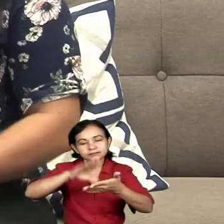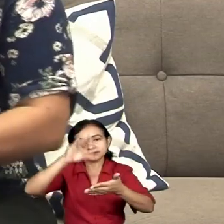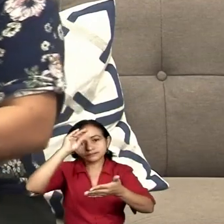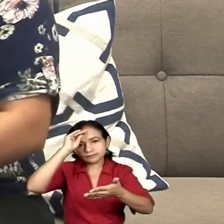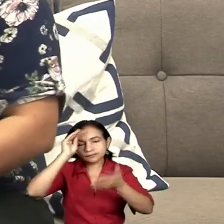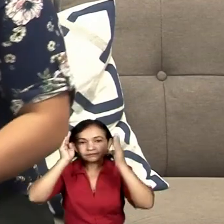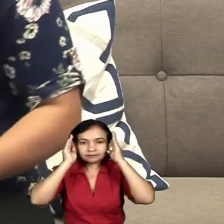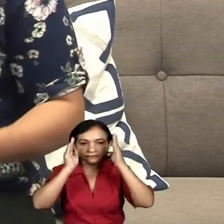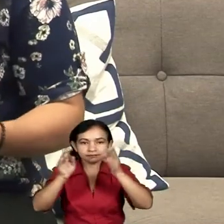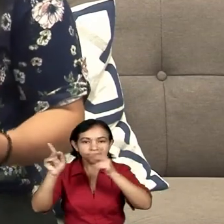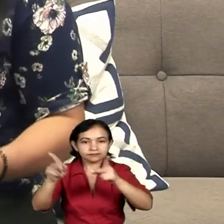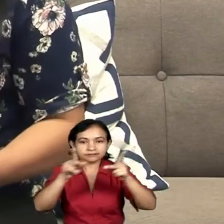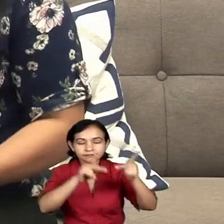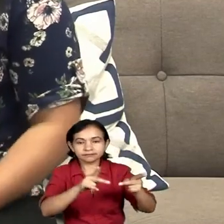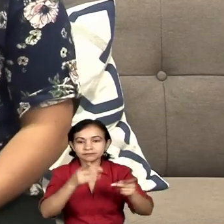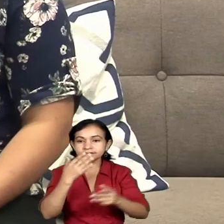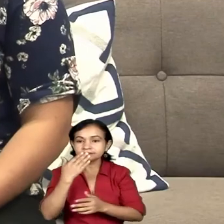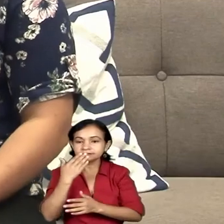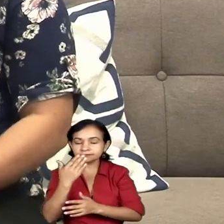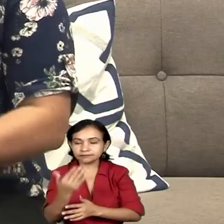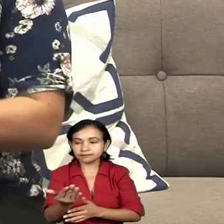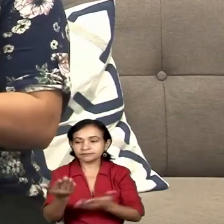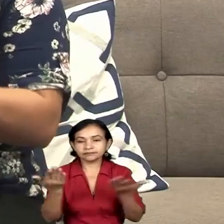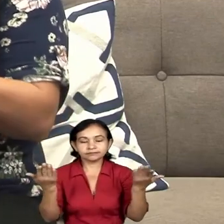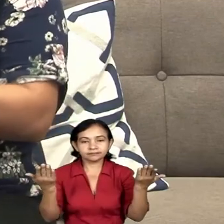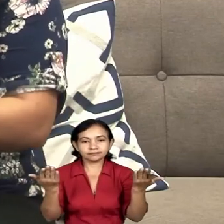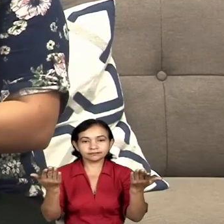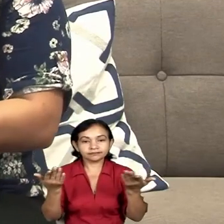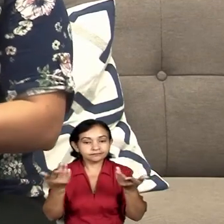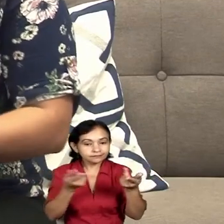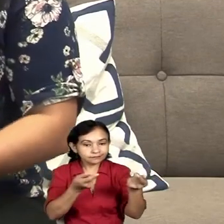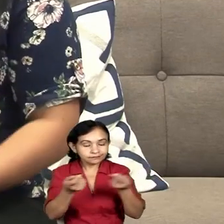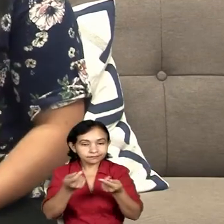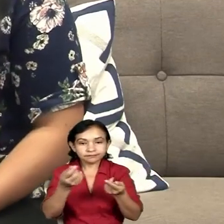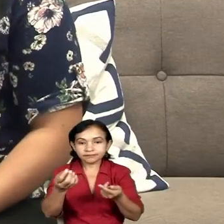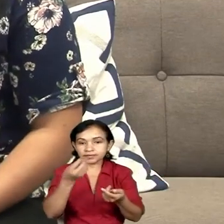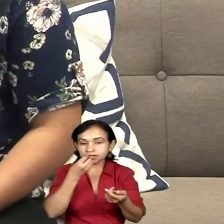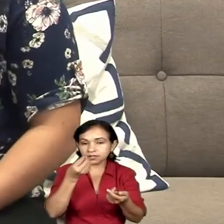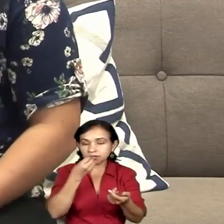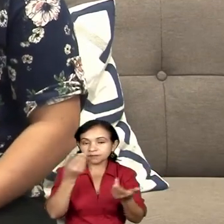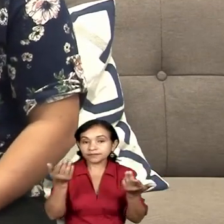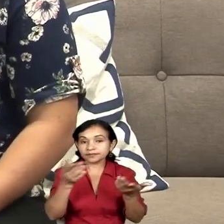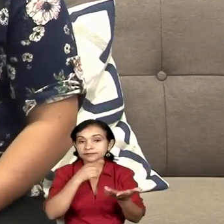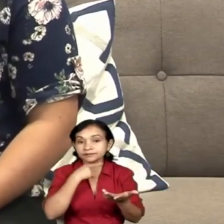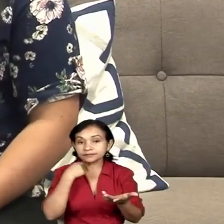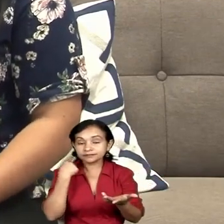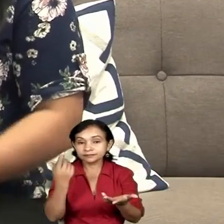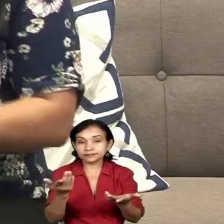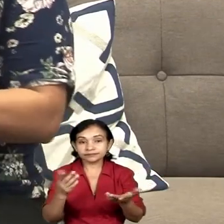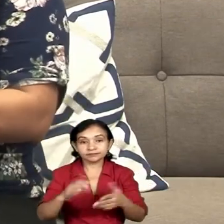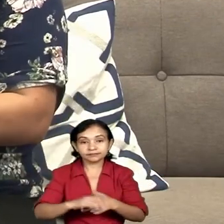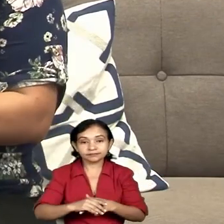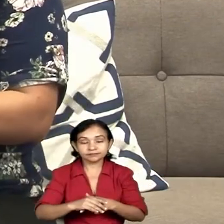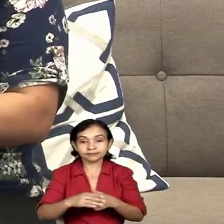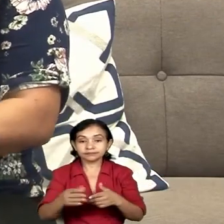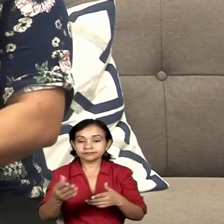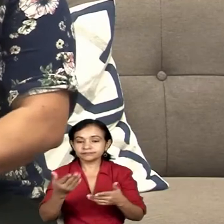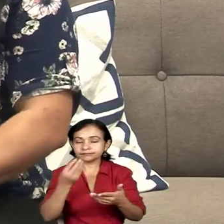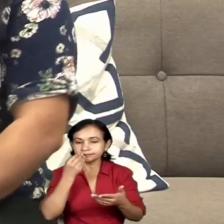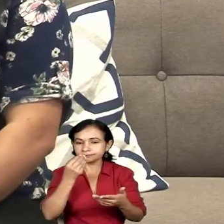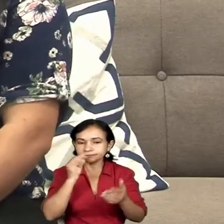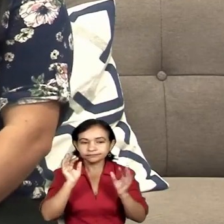de calidad, del servicio, de la manipulación de los alimentos también, la calidad del